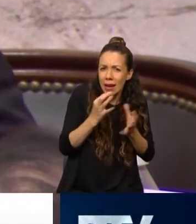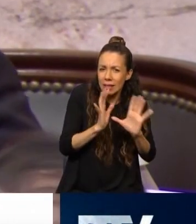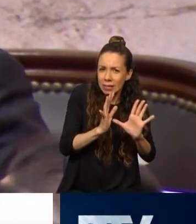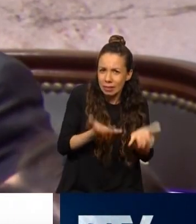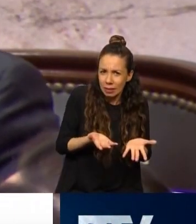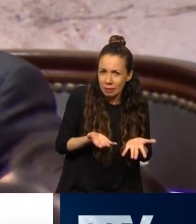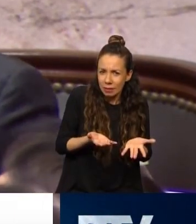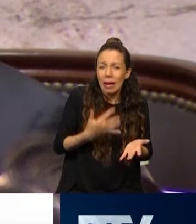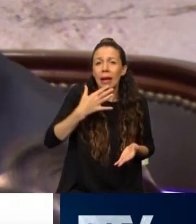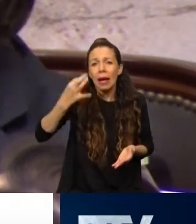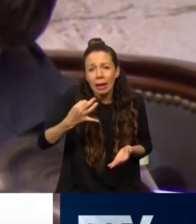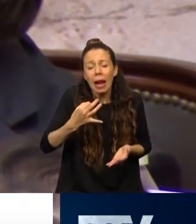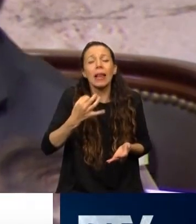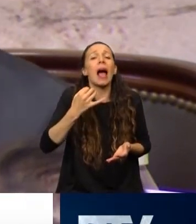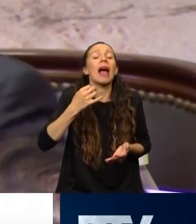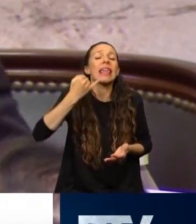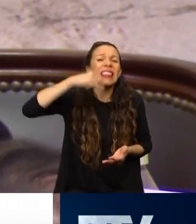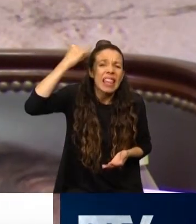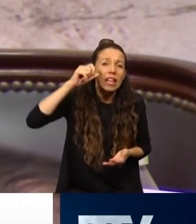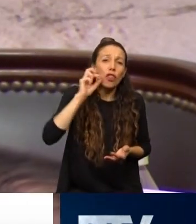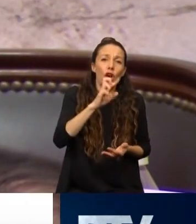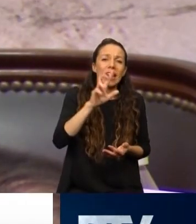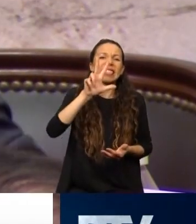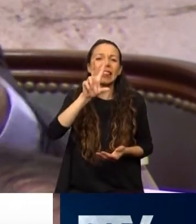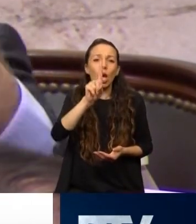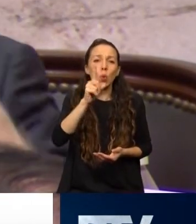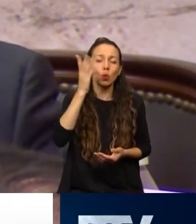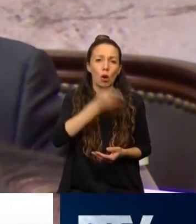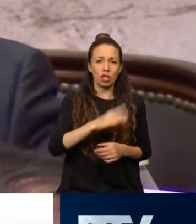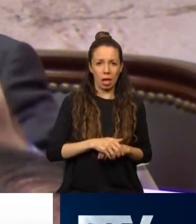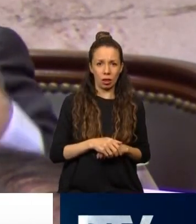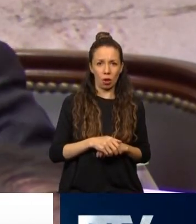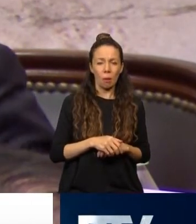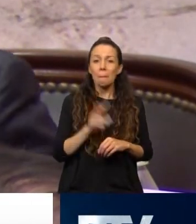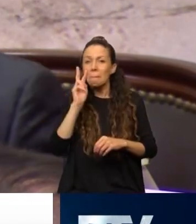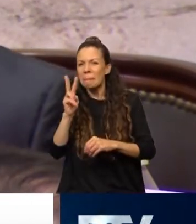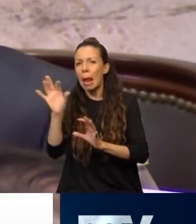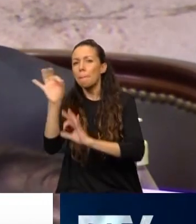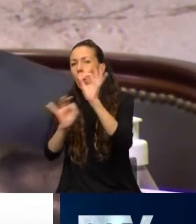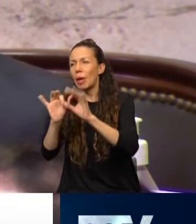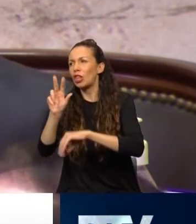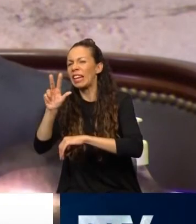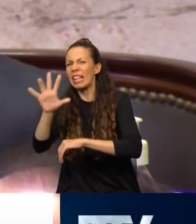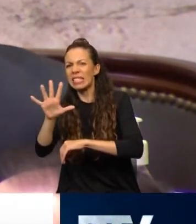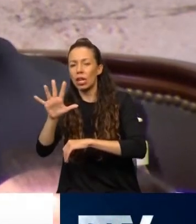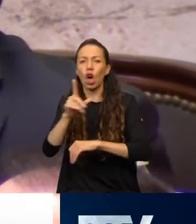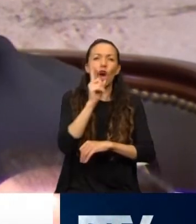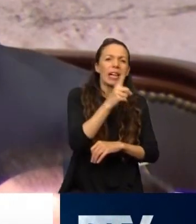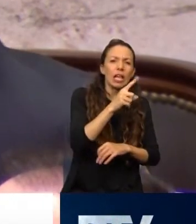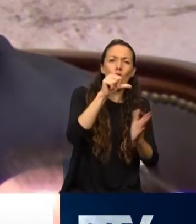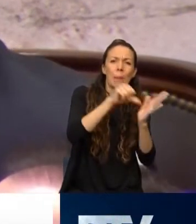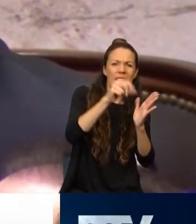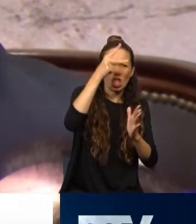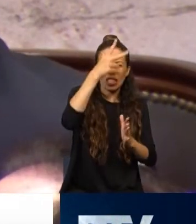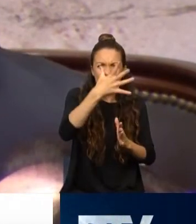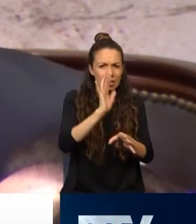es 31%. Cuando toman el promedio es 25%. Cuando toman el promedio histórico argentino, el riesgo país es 800. Por lo